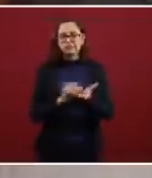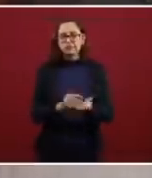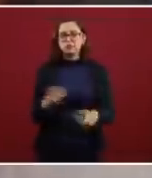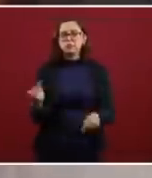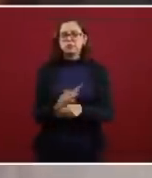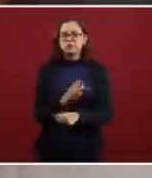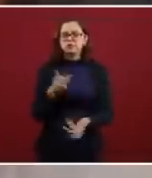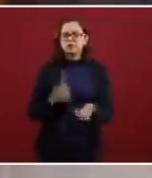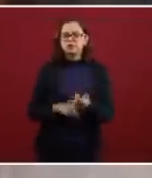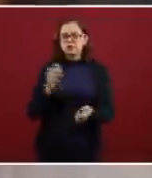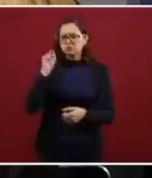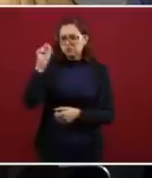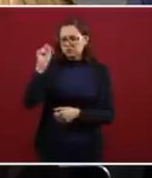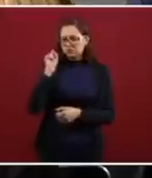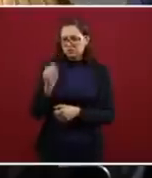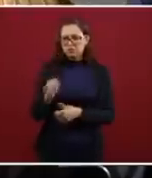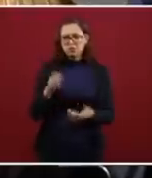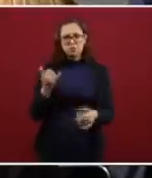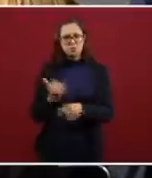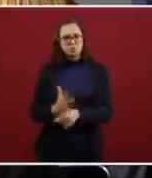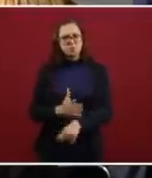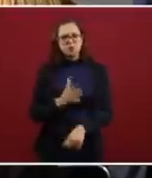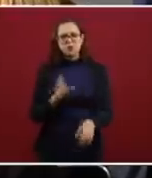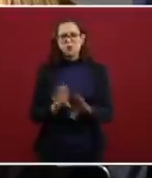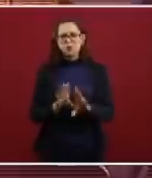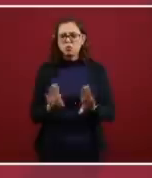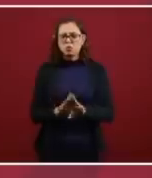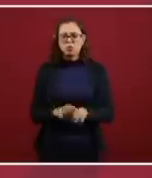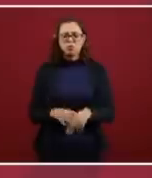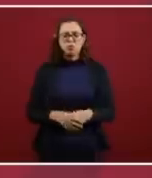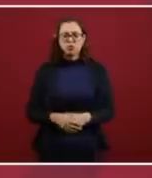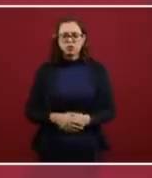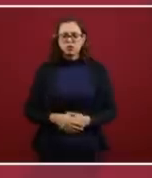en los sindicatos en México? Bueno, lo trato más